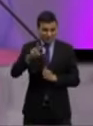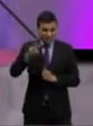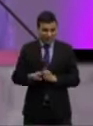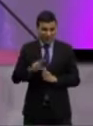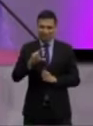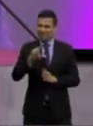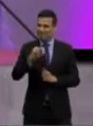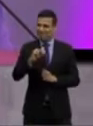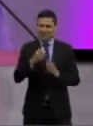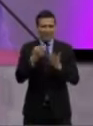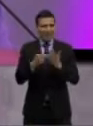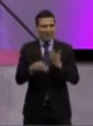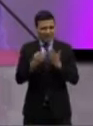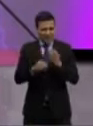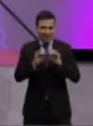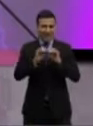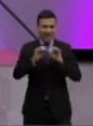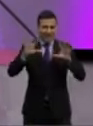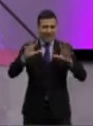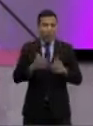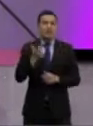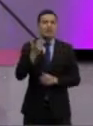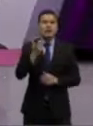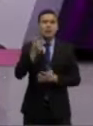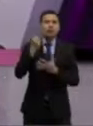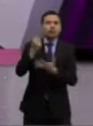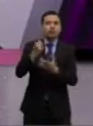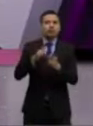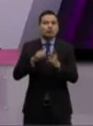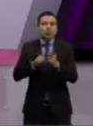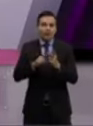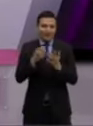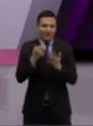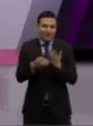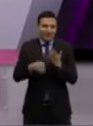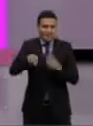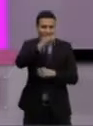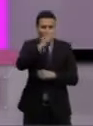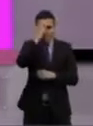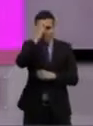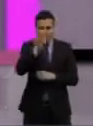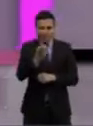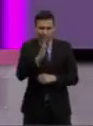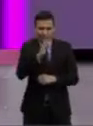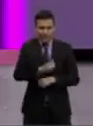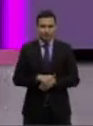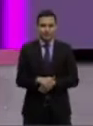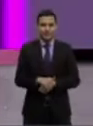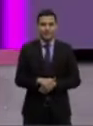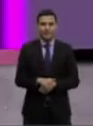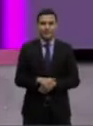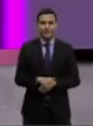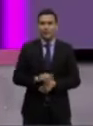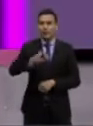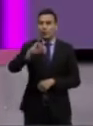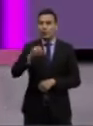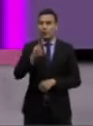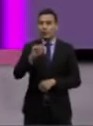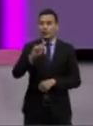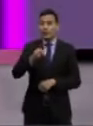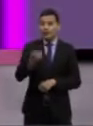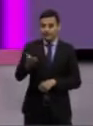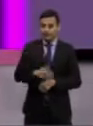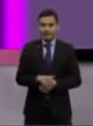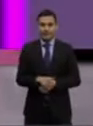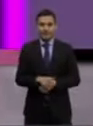que no son claras en el destino que se da ese dinero. Eso no, es inaceptable. Julián. Dato mata relato, podrían usarlo